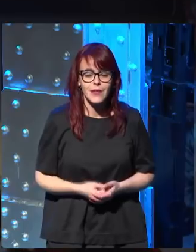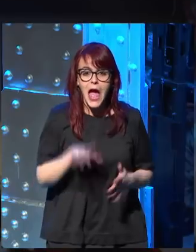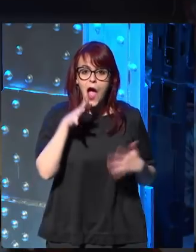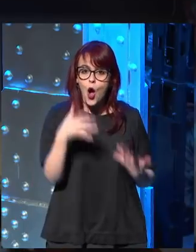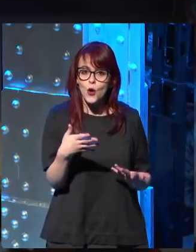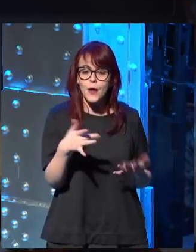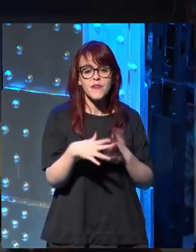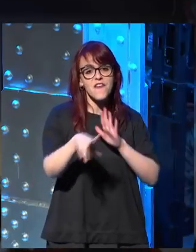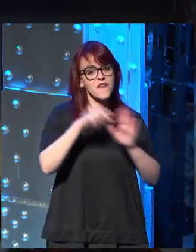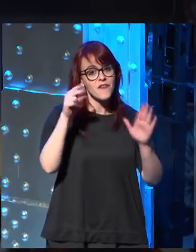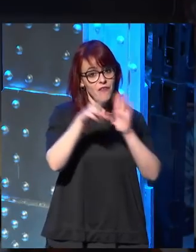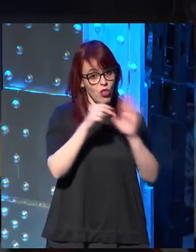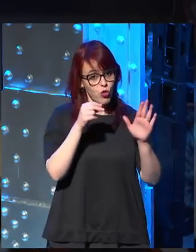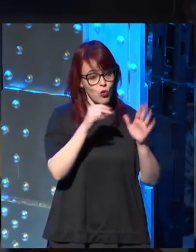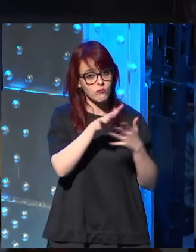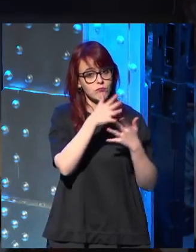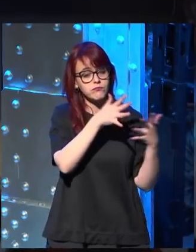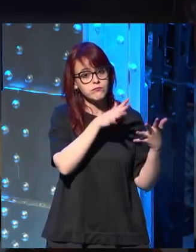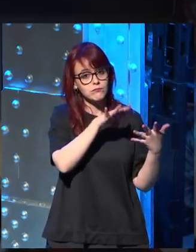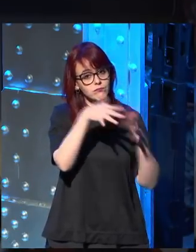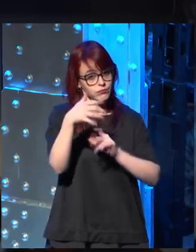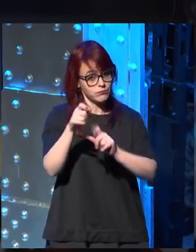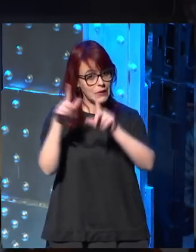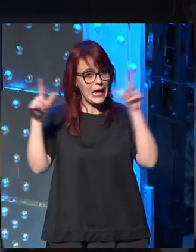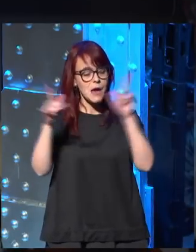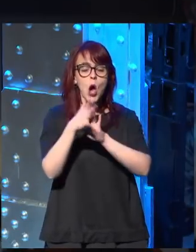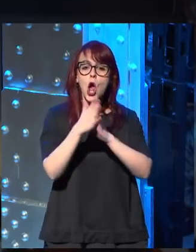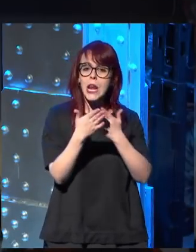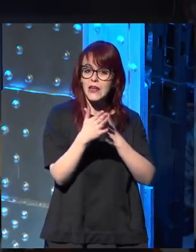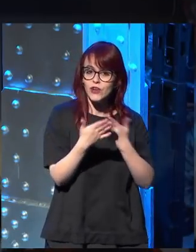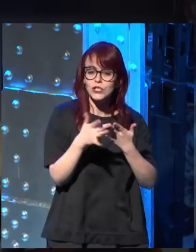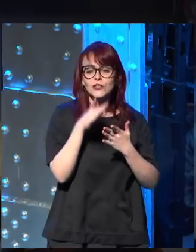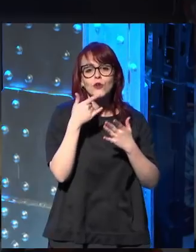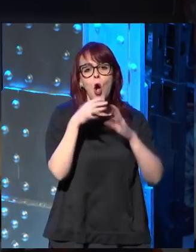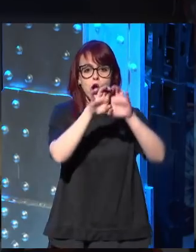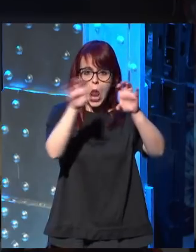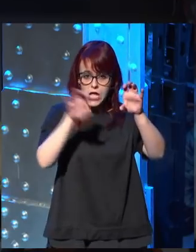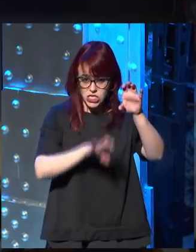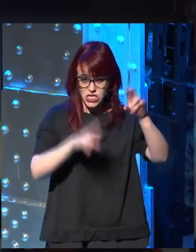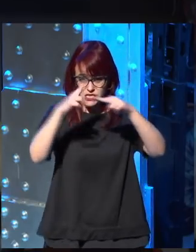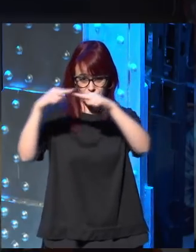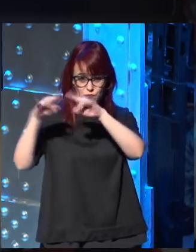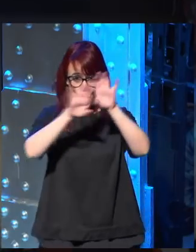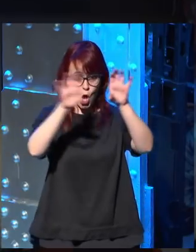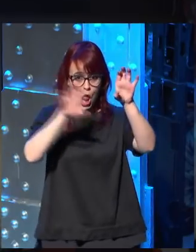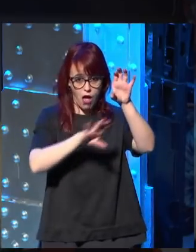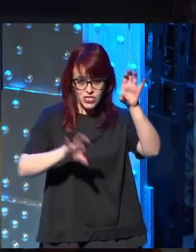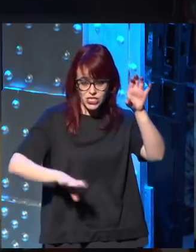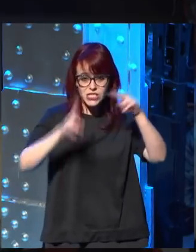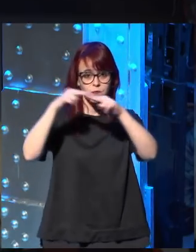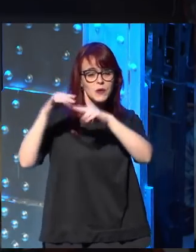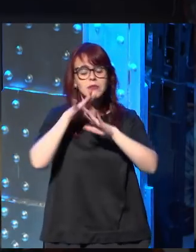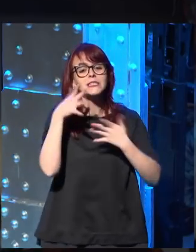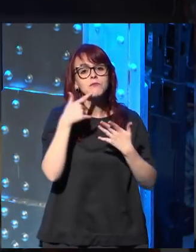Vamos a poner un vídeo porque este libro es un libro collage, ha hecho un libro collage,